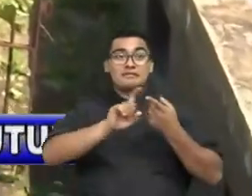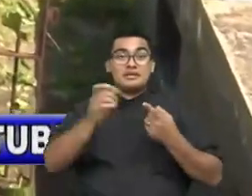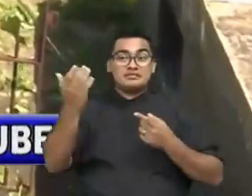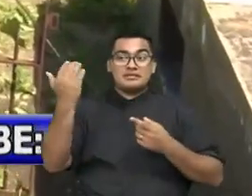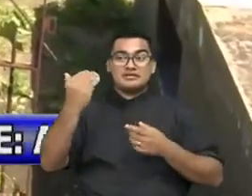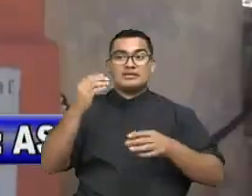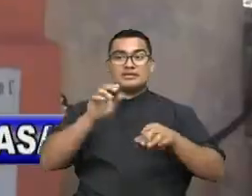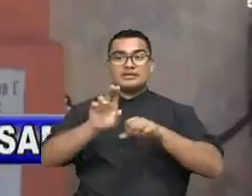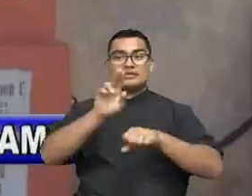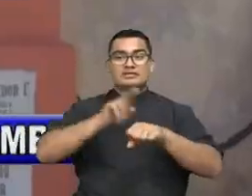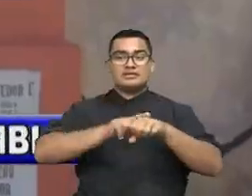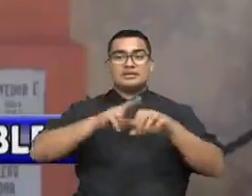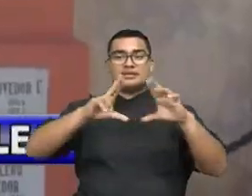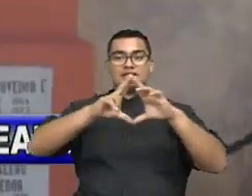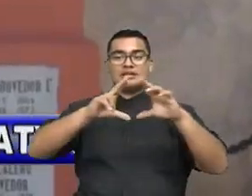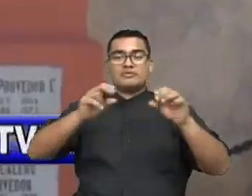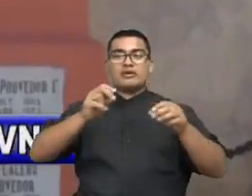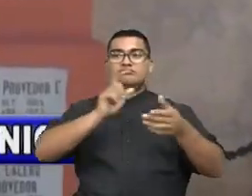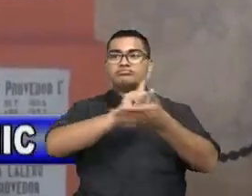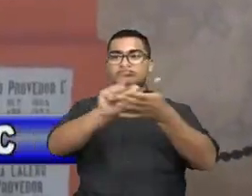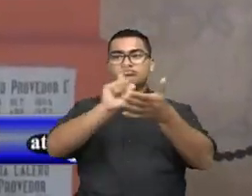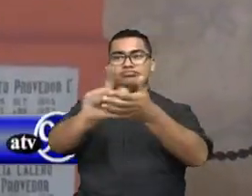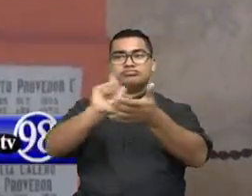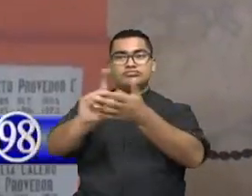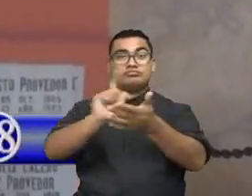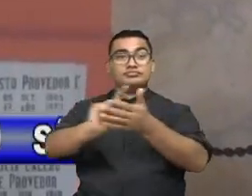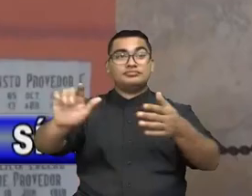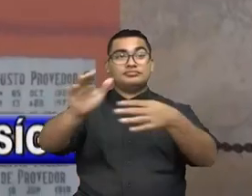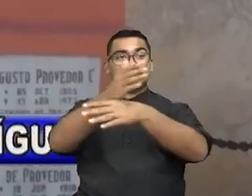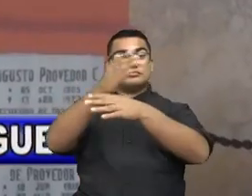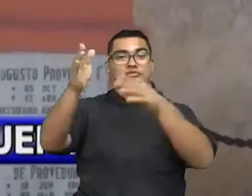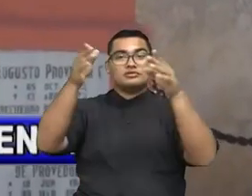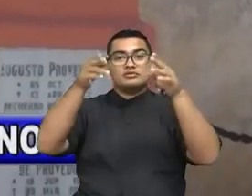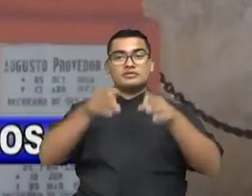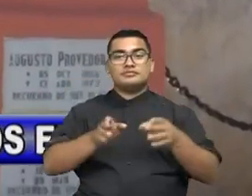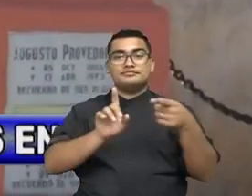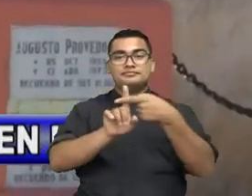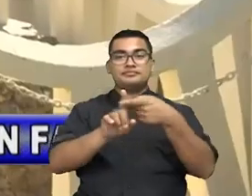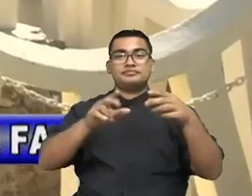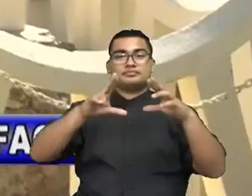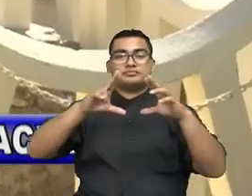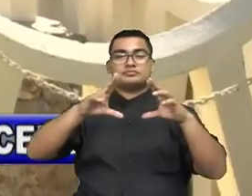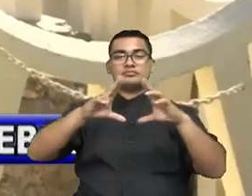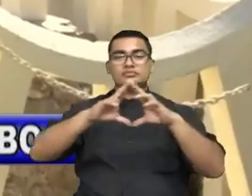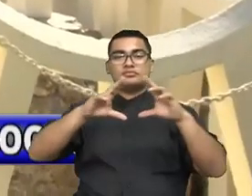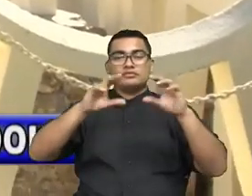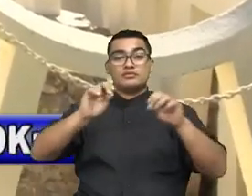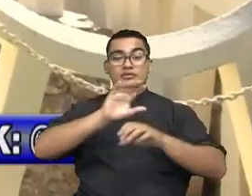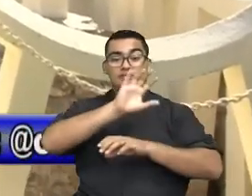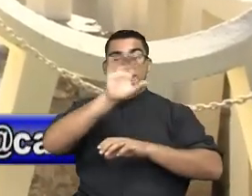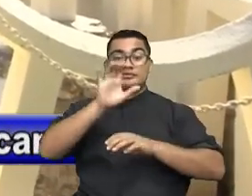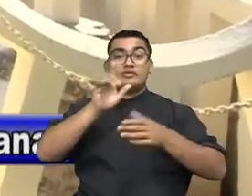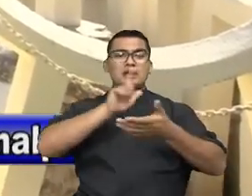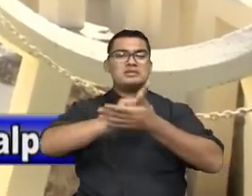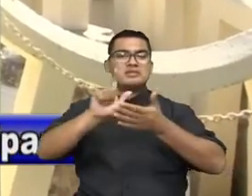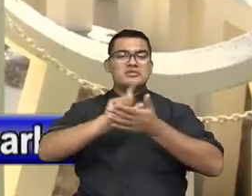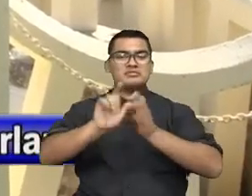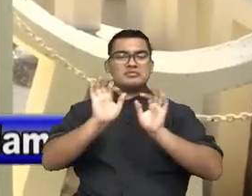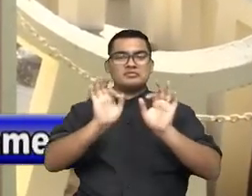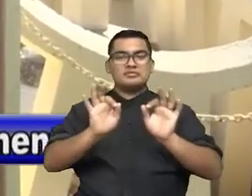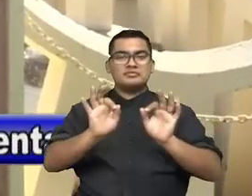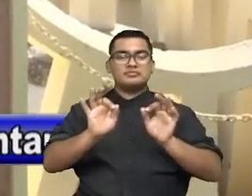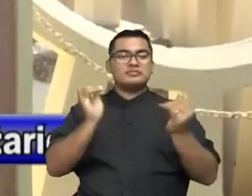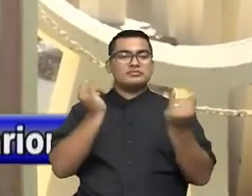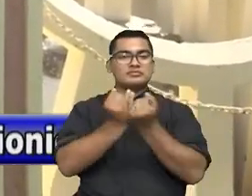la jornada de limpieza en los cementerios del país para que las familias puedan visitar los campos santos y estén en lo limpio. Al igual,